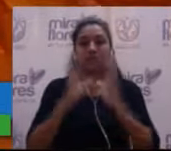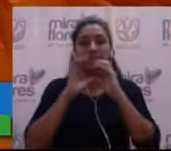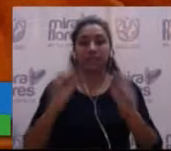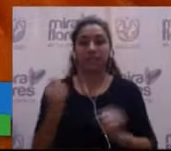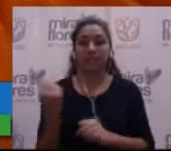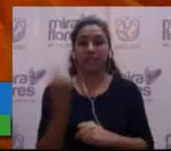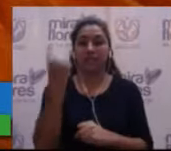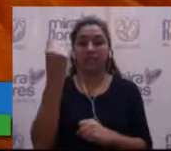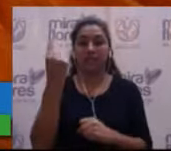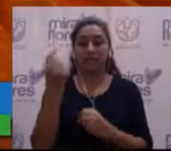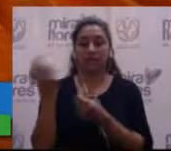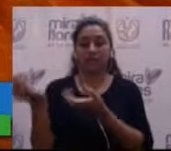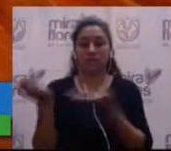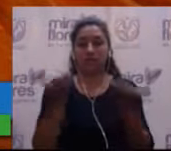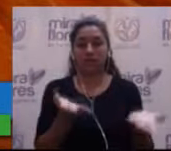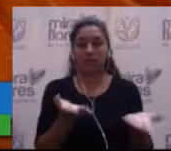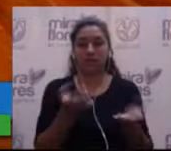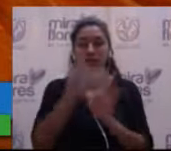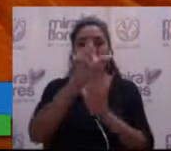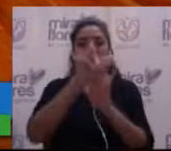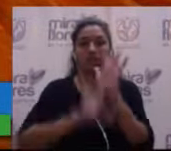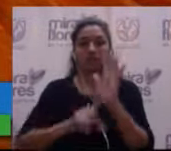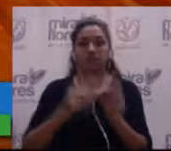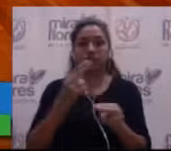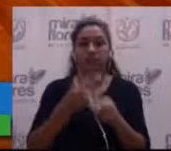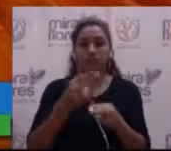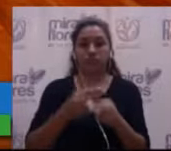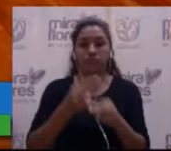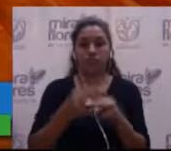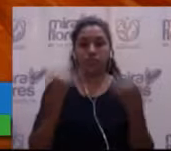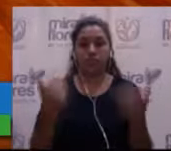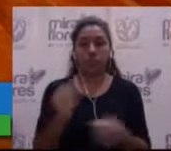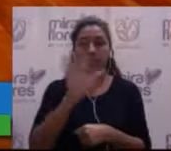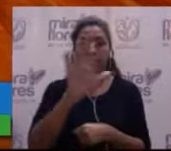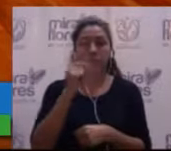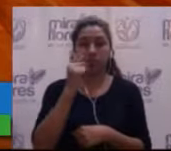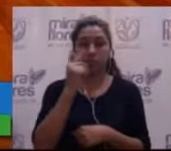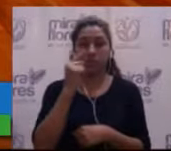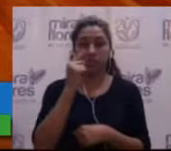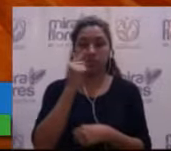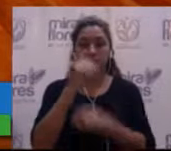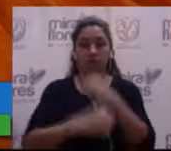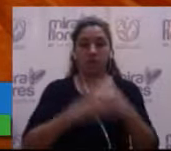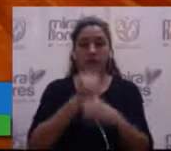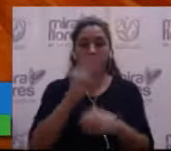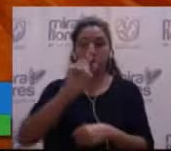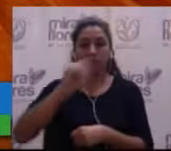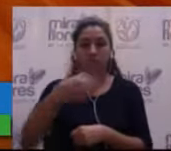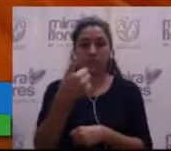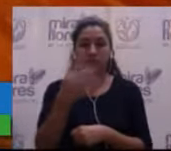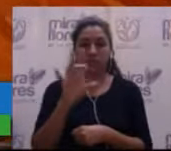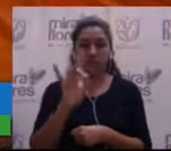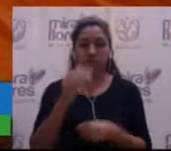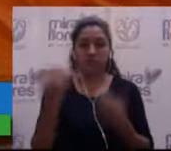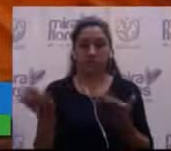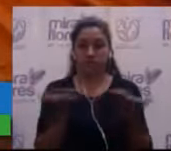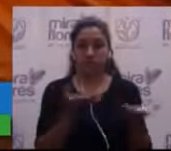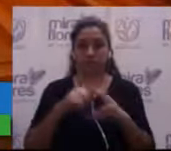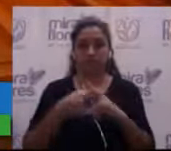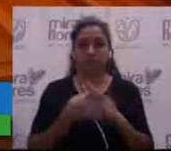Consejo que se sirva pasar la lista del caso. Hoy día 5 de junio del año 2018. Adelante, por